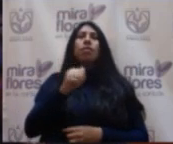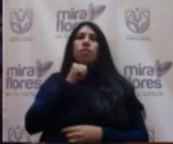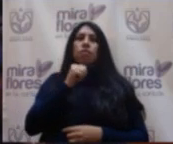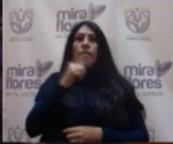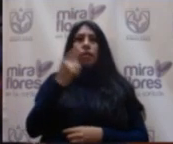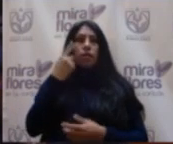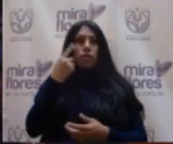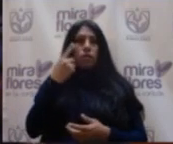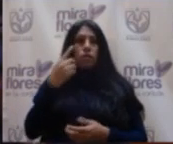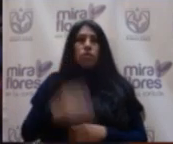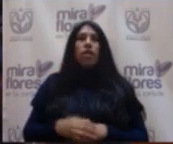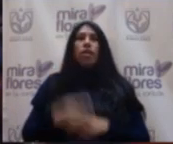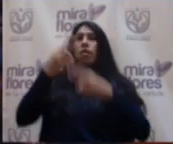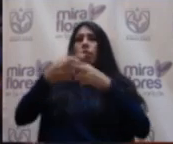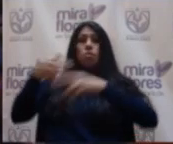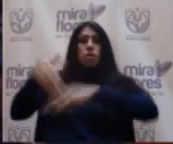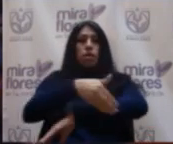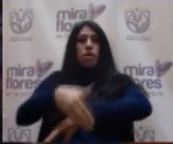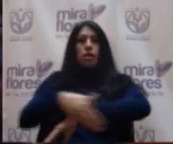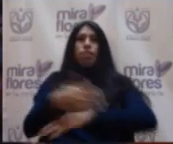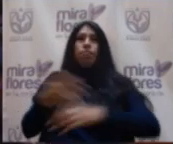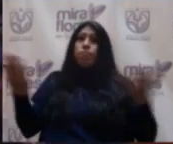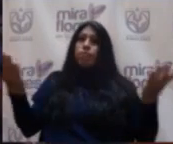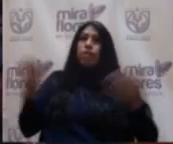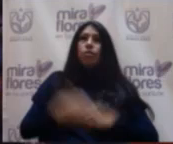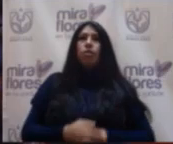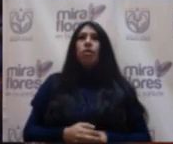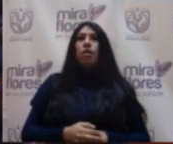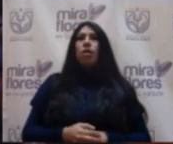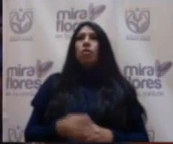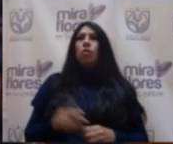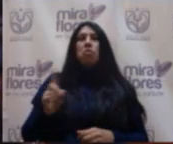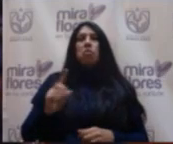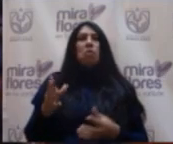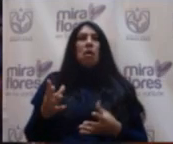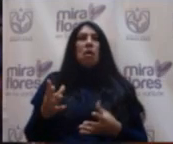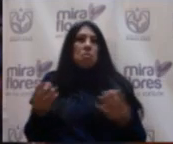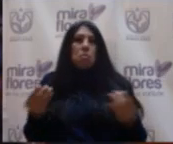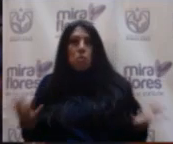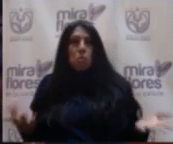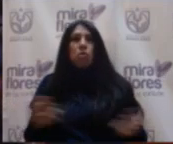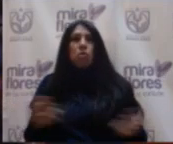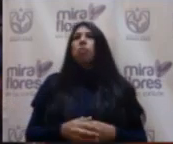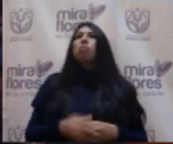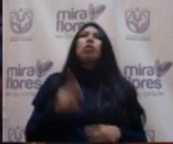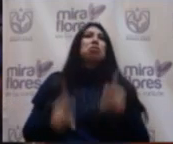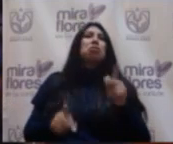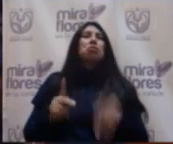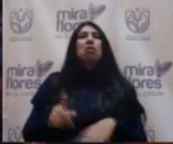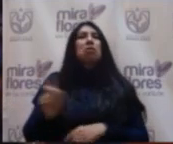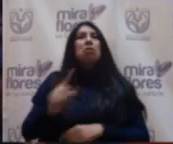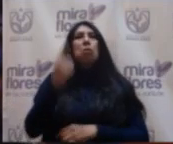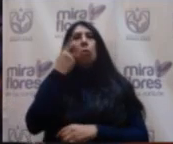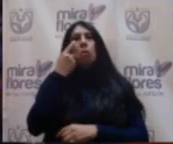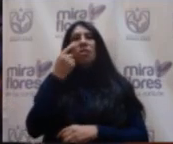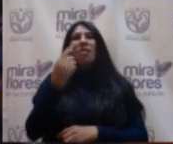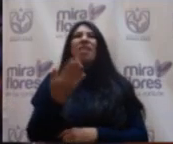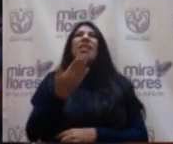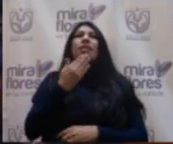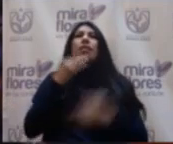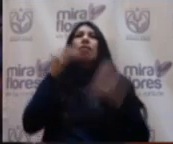El colmo era que muchos, o no, bueno, no tantos, no conocían quién era